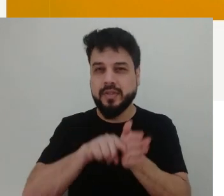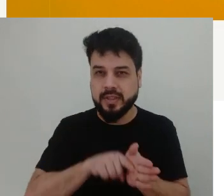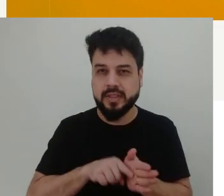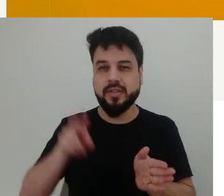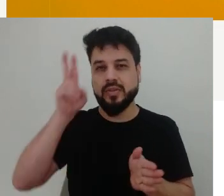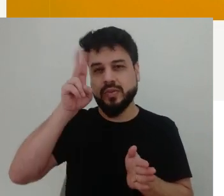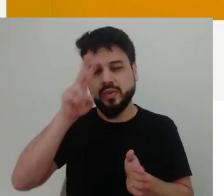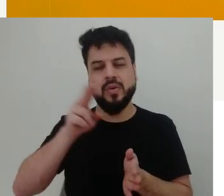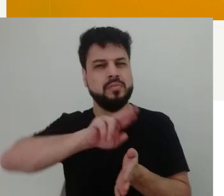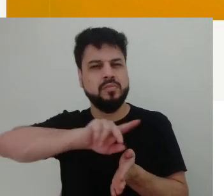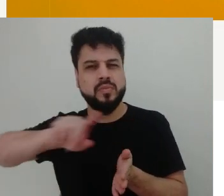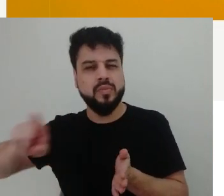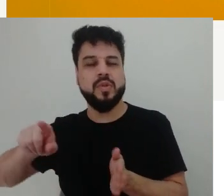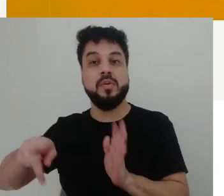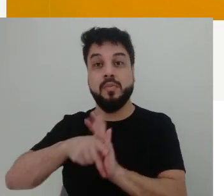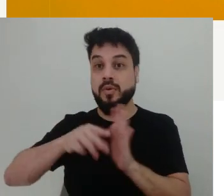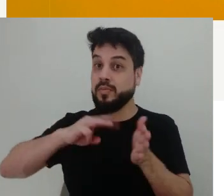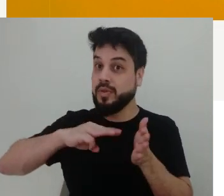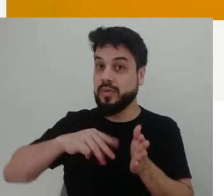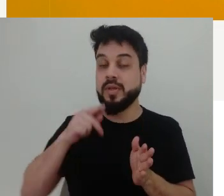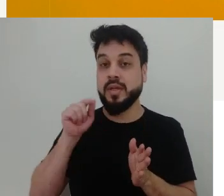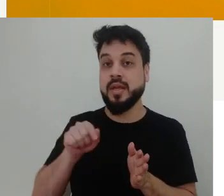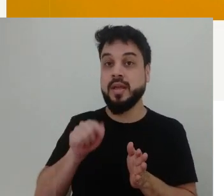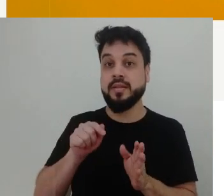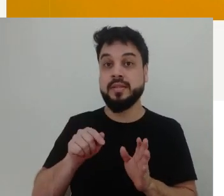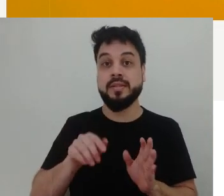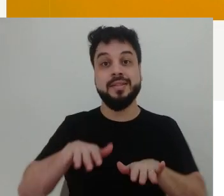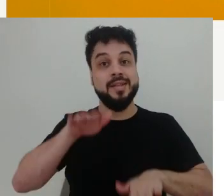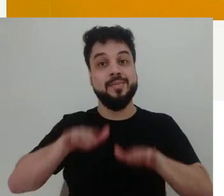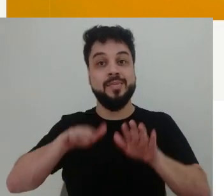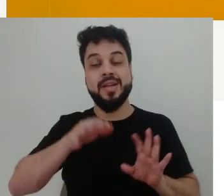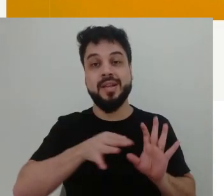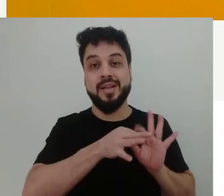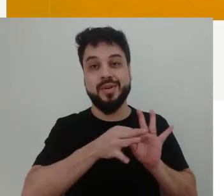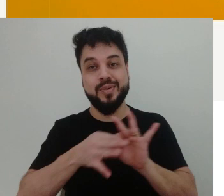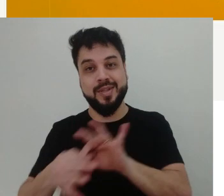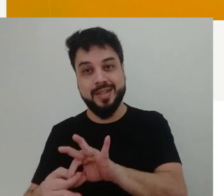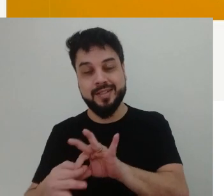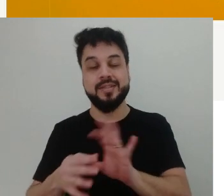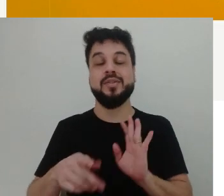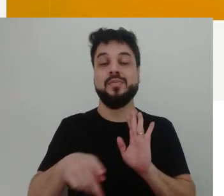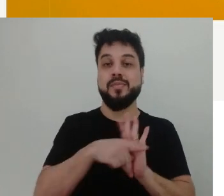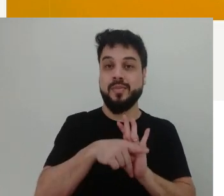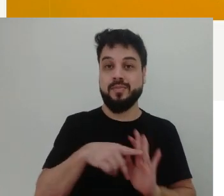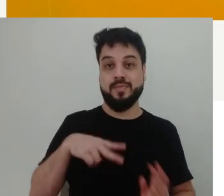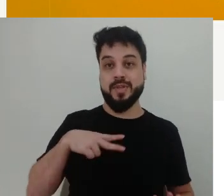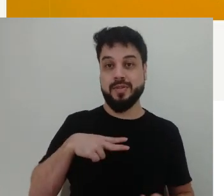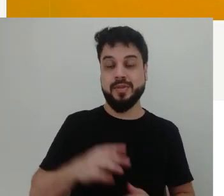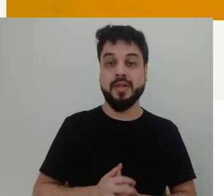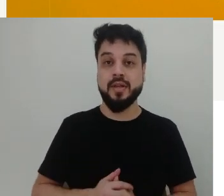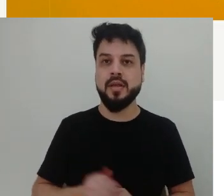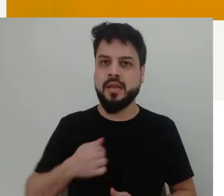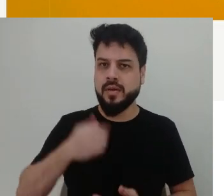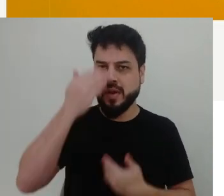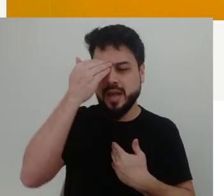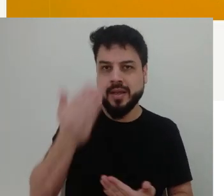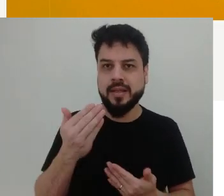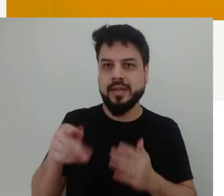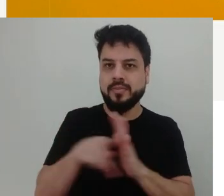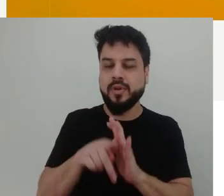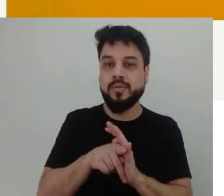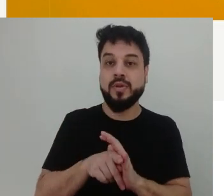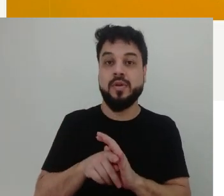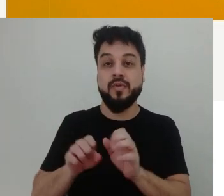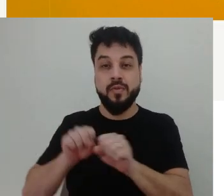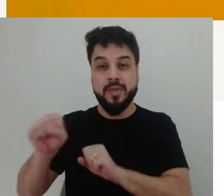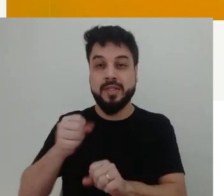la presentación de Andrea y de Celeste, y que creo que no tuve tiempo de hablar sobre eso, pero mi interés en los